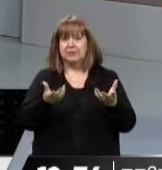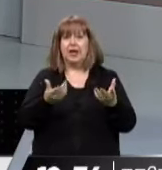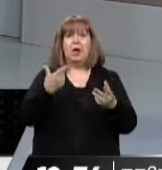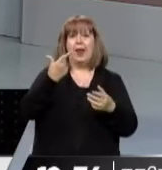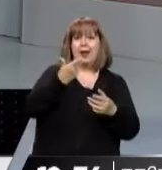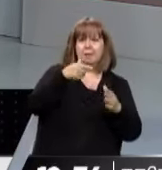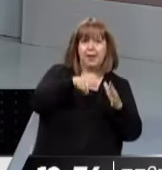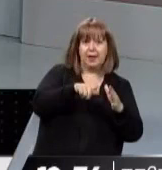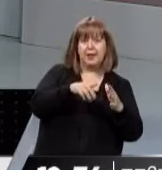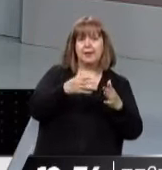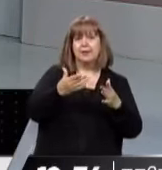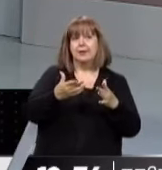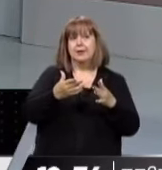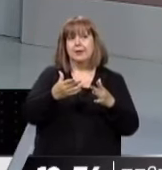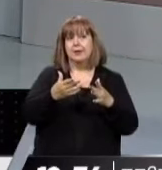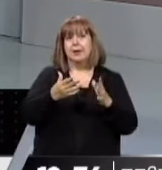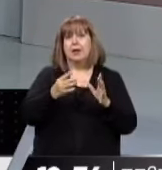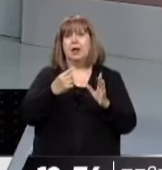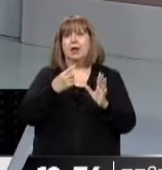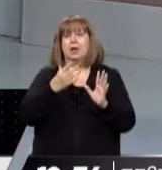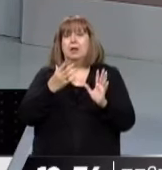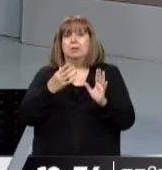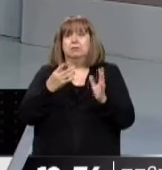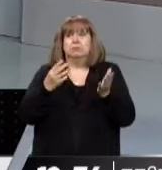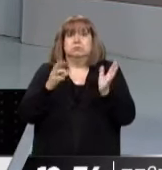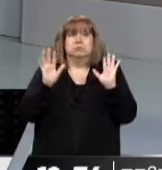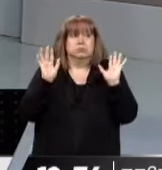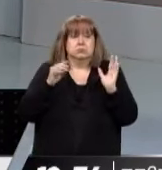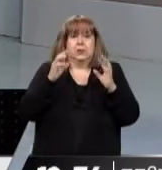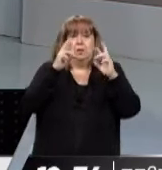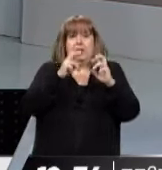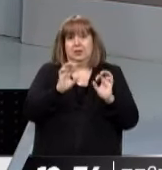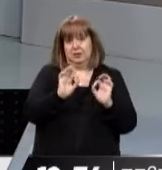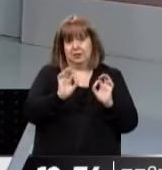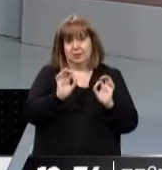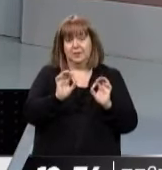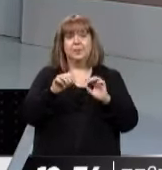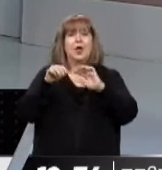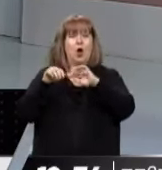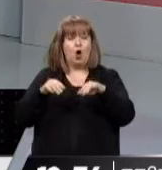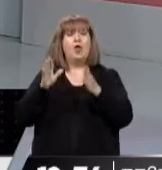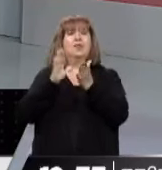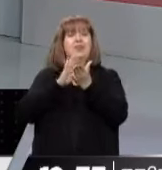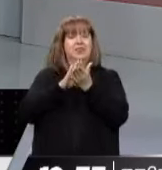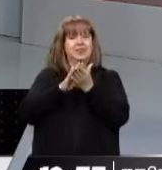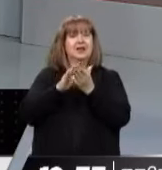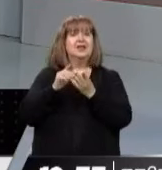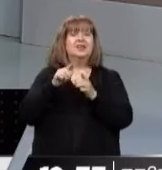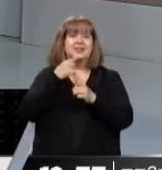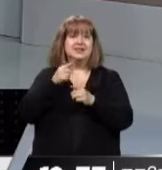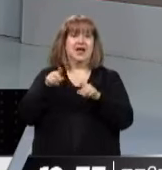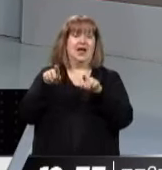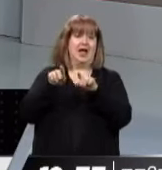arma, bueno, varias cosas ahí que quedaron. En la nada, en suspenso. Bien. Bueno, hoy apareció declarando y